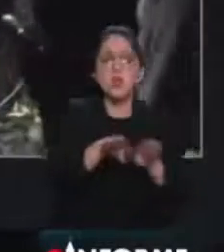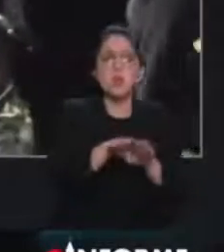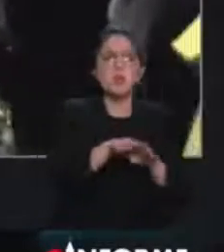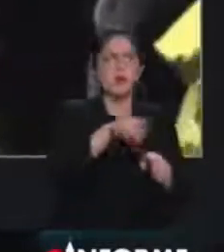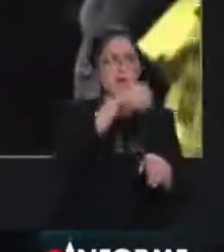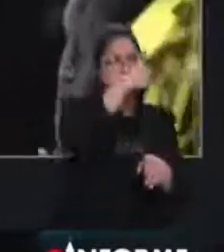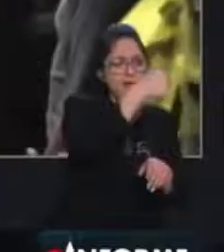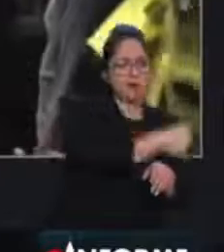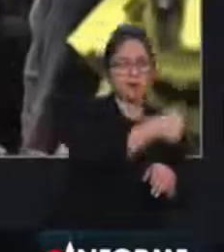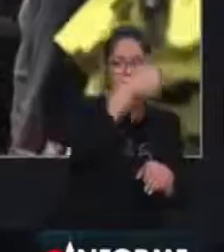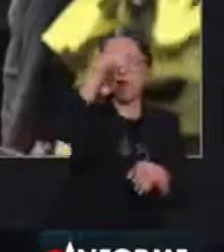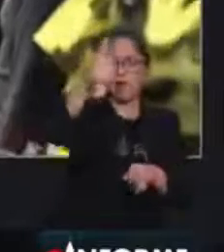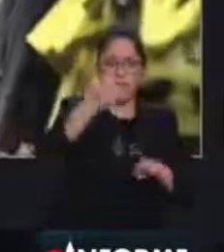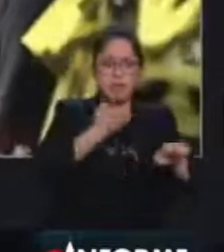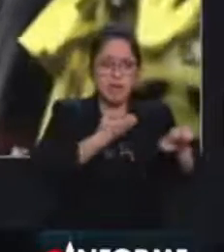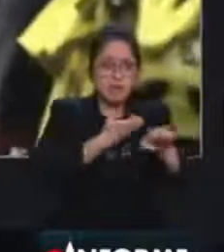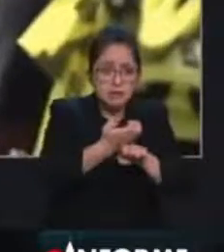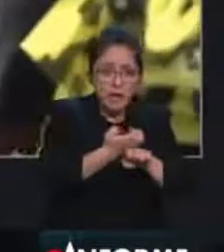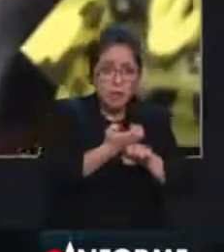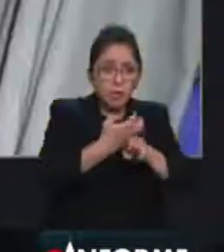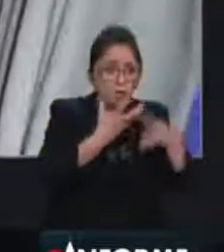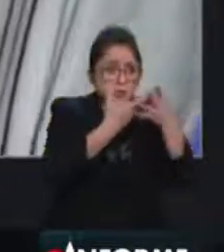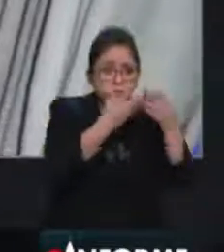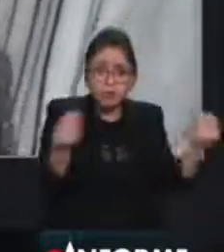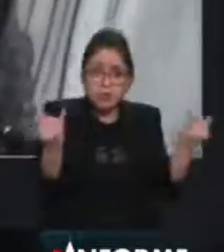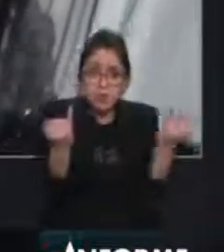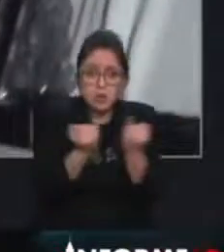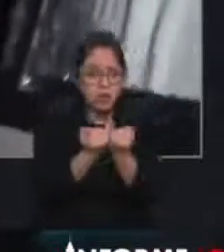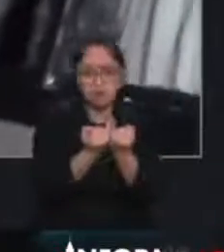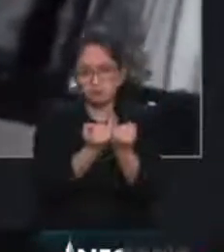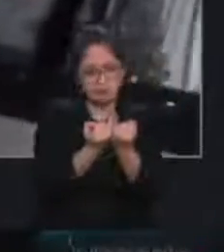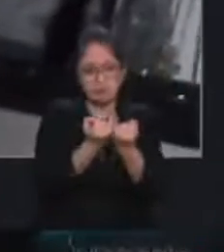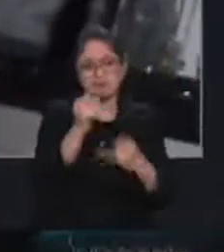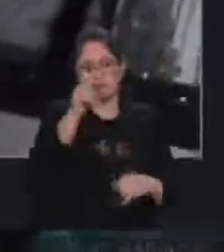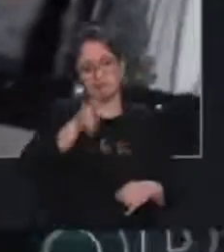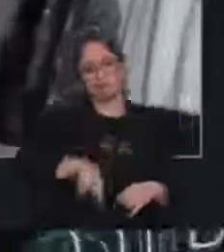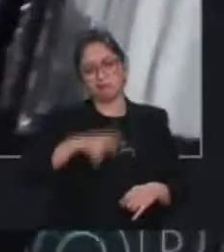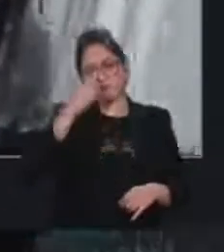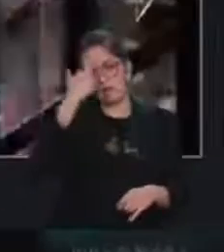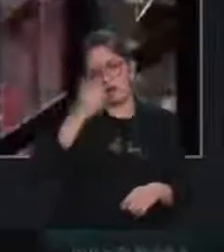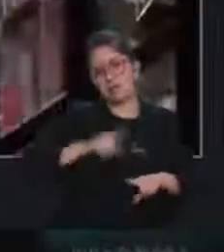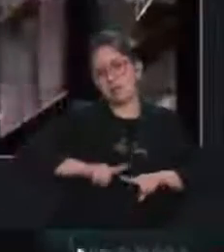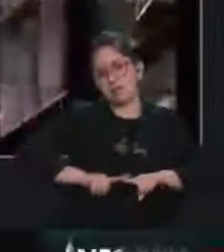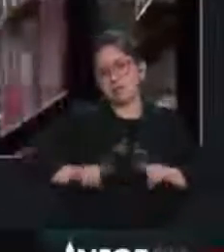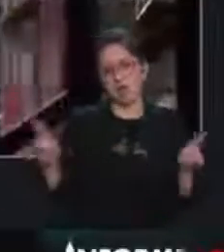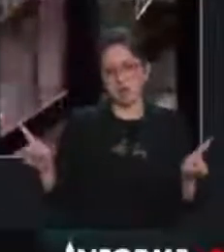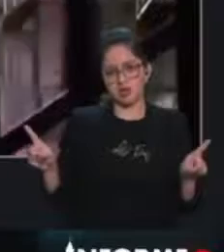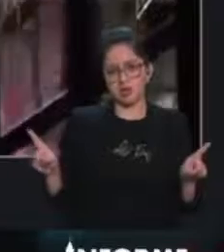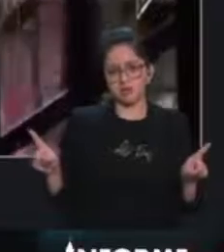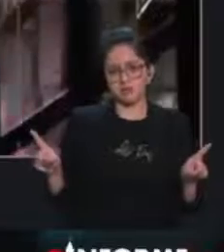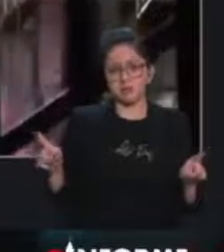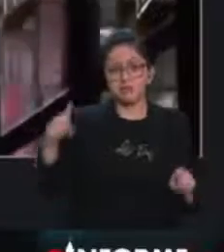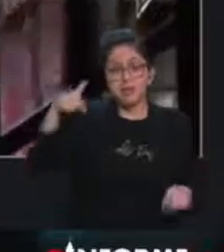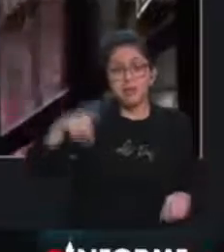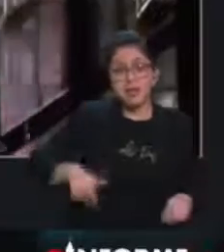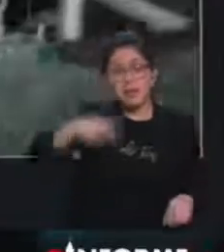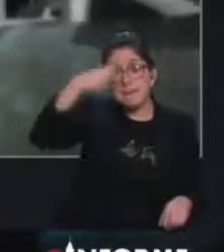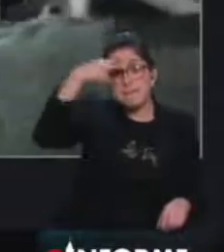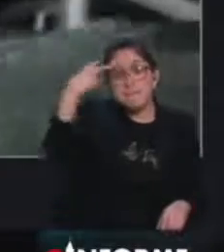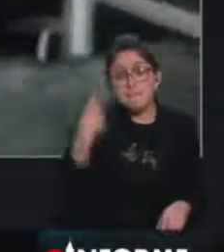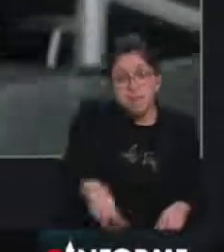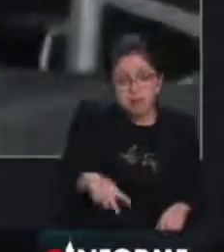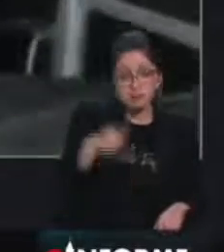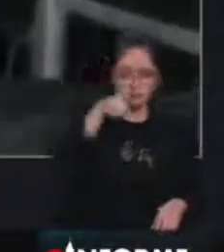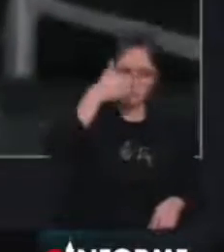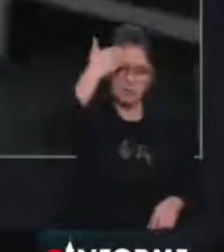características del fenómeno en cada estado es muy diferente y bueno, yo creo que el principal reto que tenemos como país en este sentido